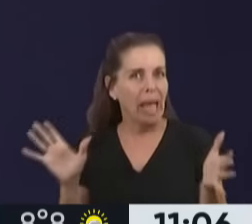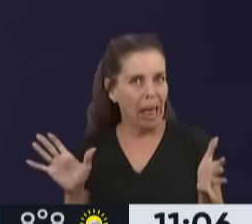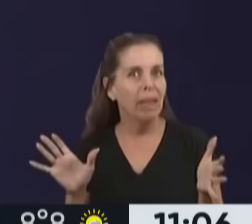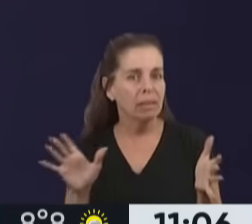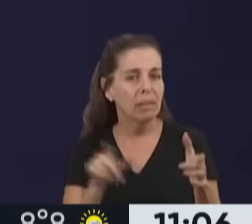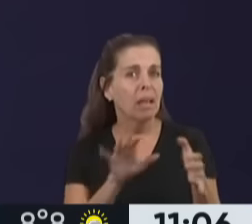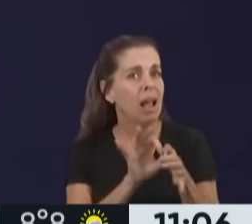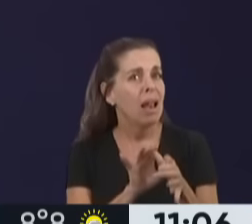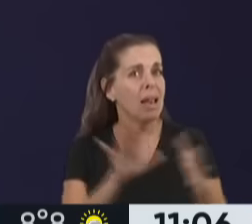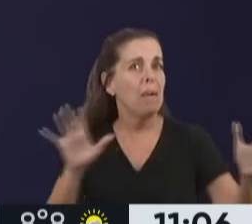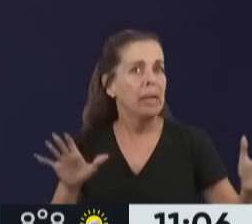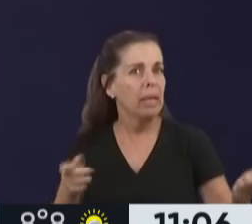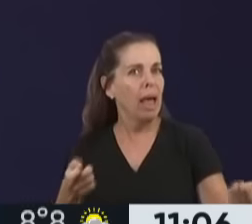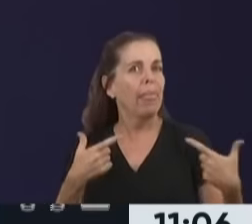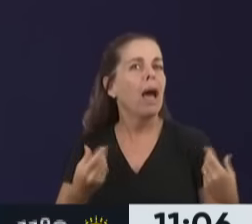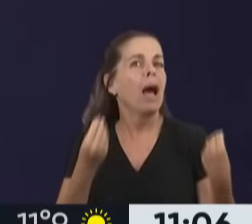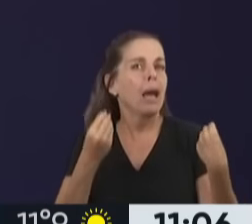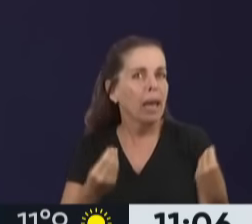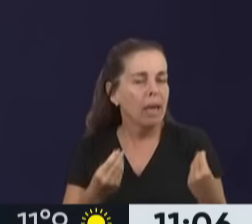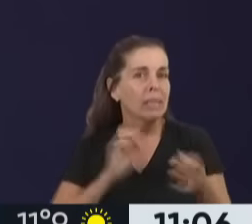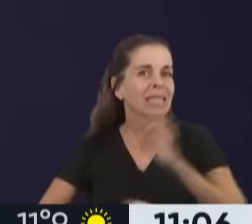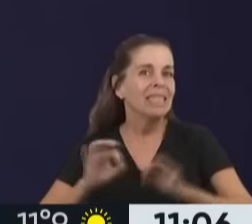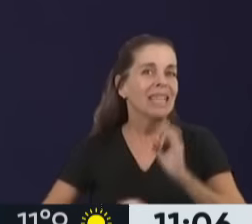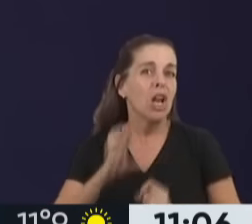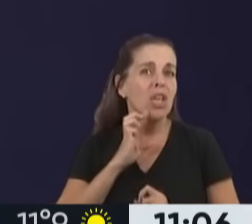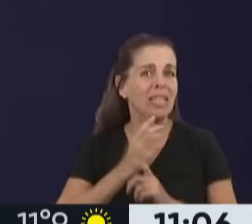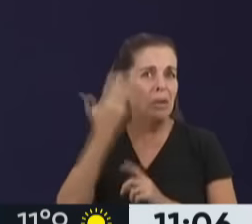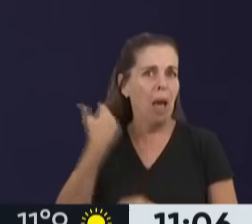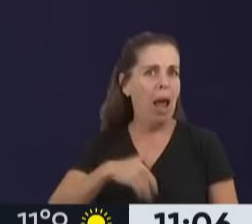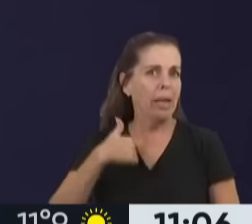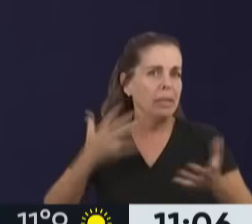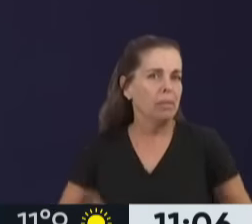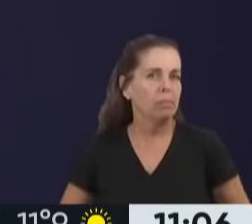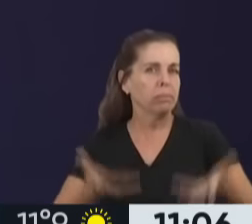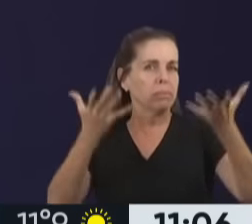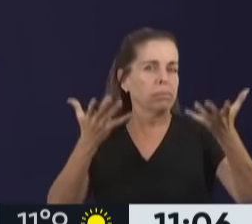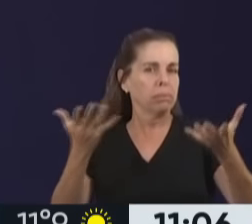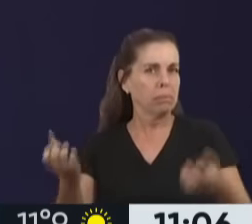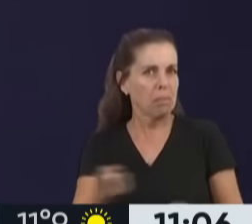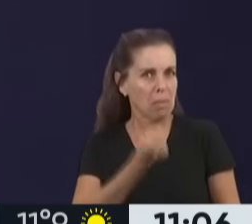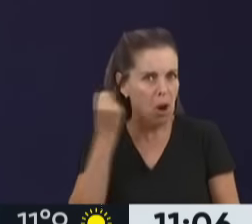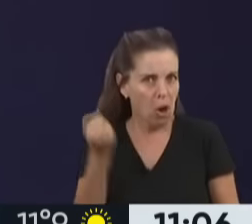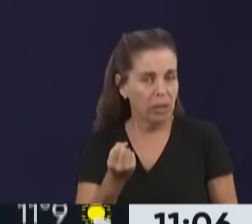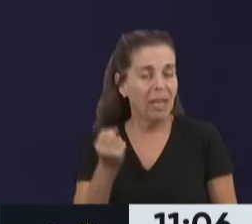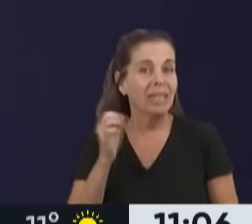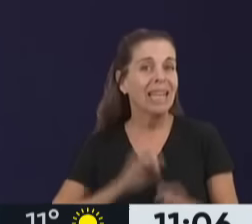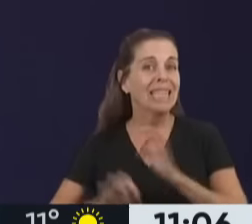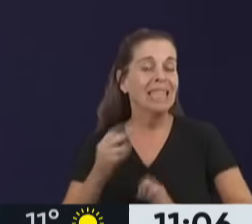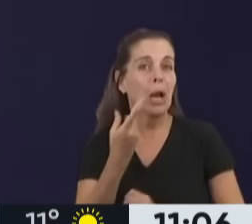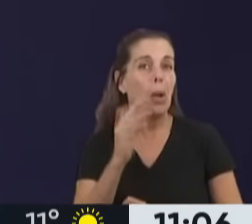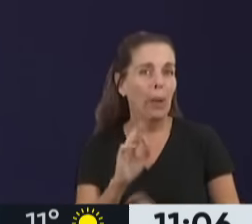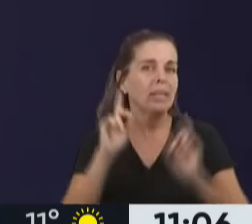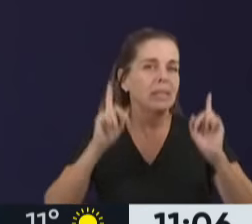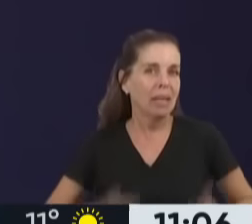y que nos llevaron a ser una potencia a finales del siglo XIX y en los albores del siglo XX el